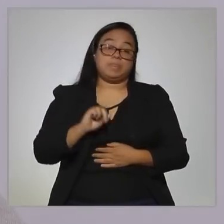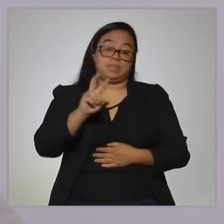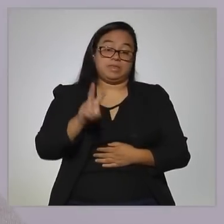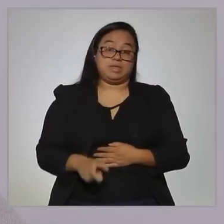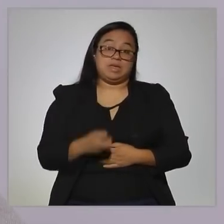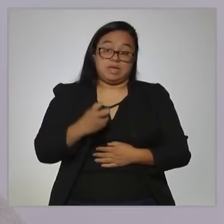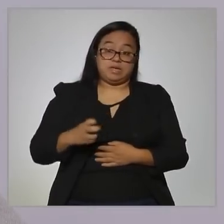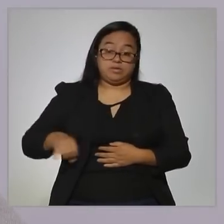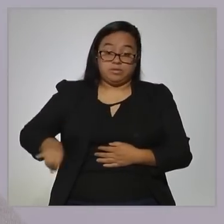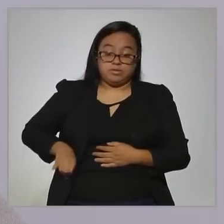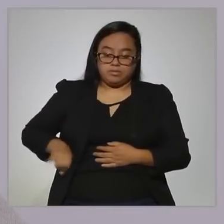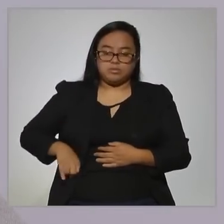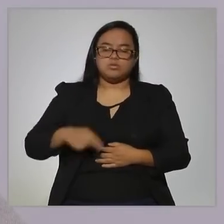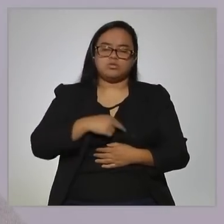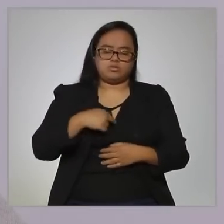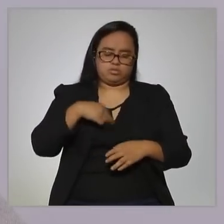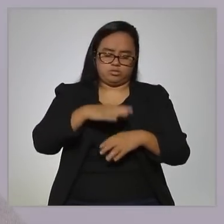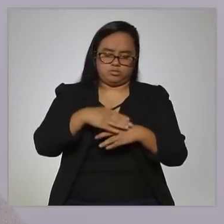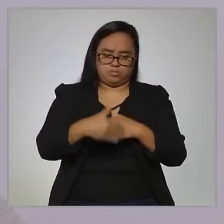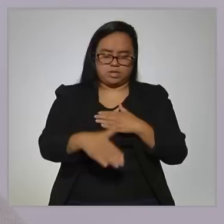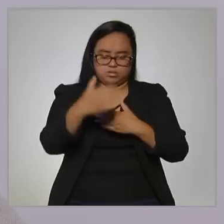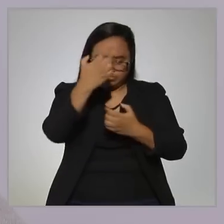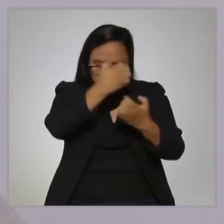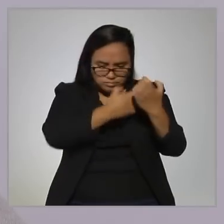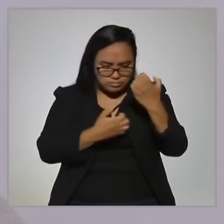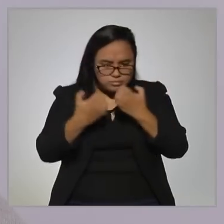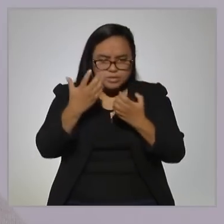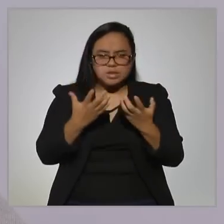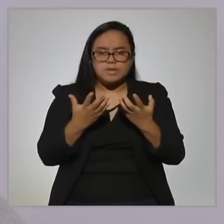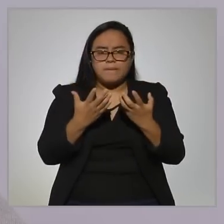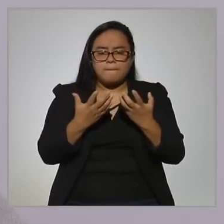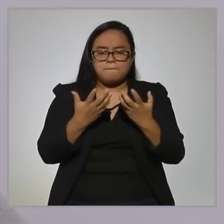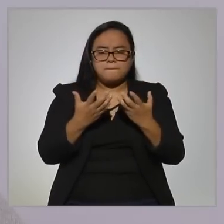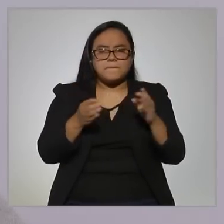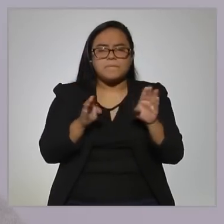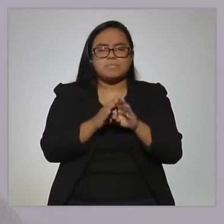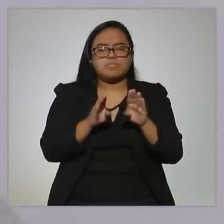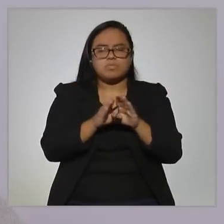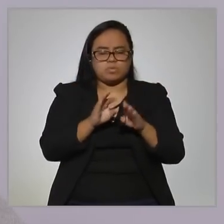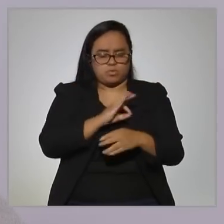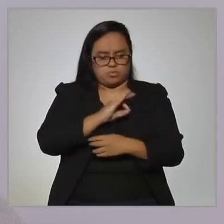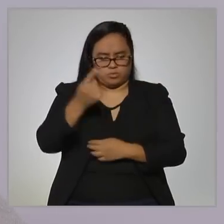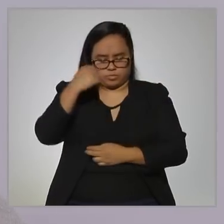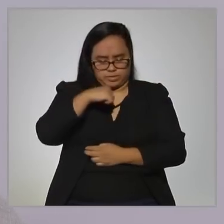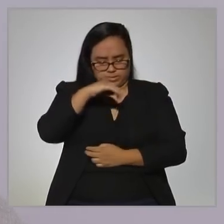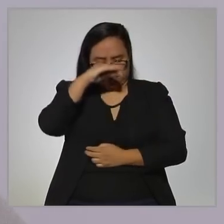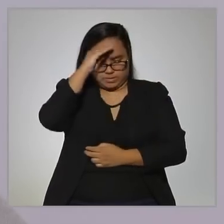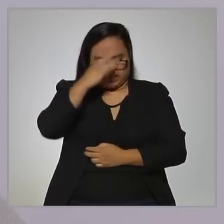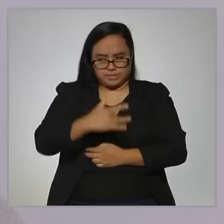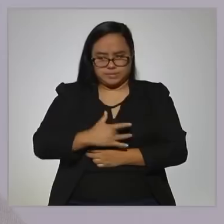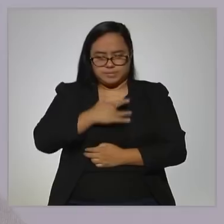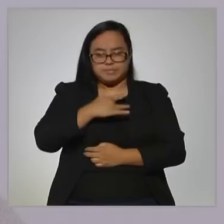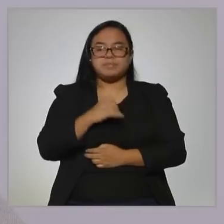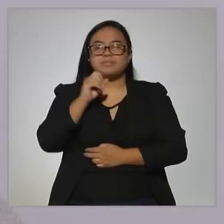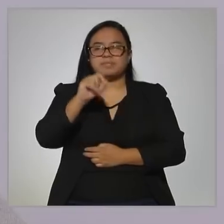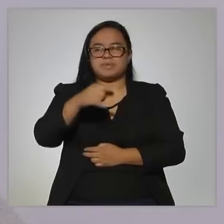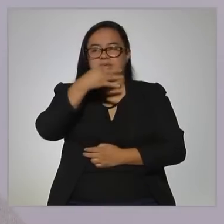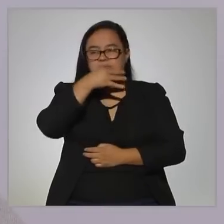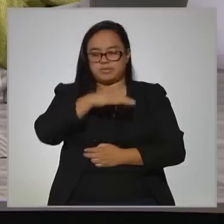punto interesante que vamos a analizar más adelante, ¿no? Esa posibilidad de hacernos reflexionar. Volviendo a lo de la